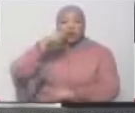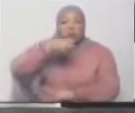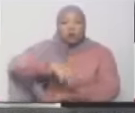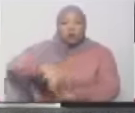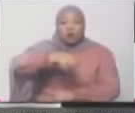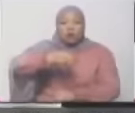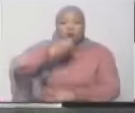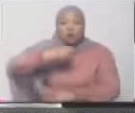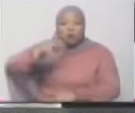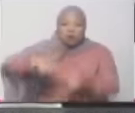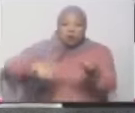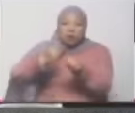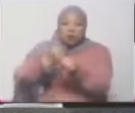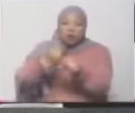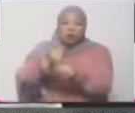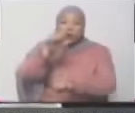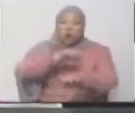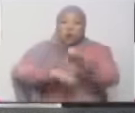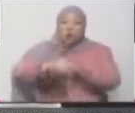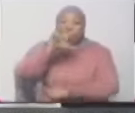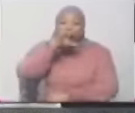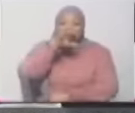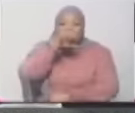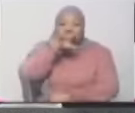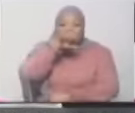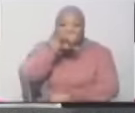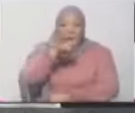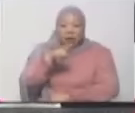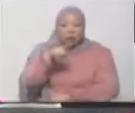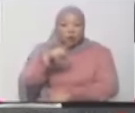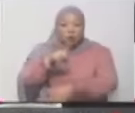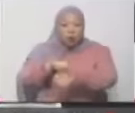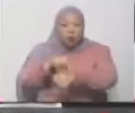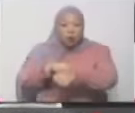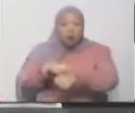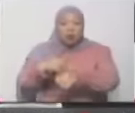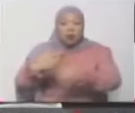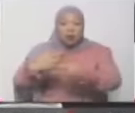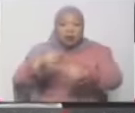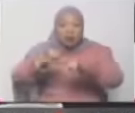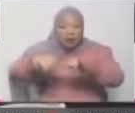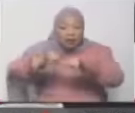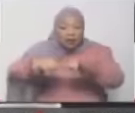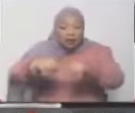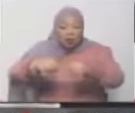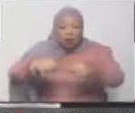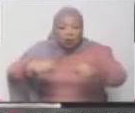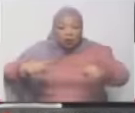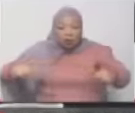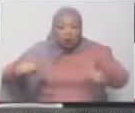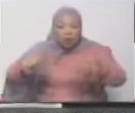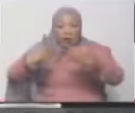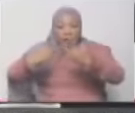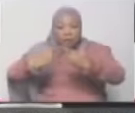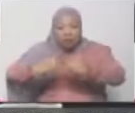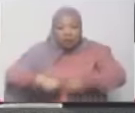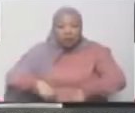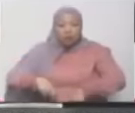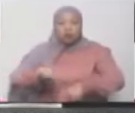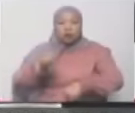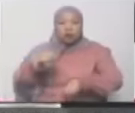buenos veterinarios, de formar ingenieros agrónomos, ingenieros agroindustriales, de formar administradores. En la comuna se administra,